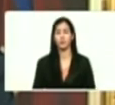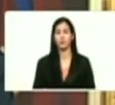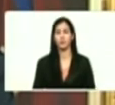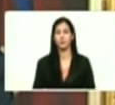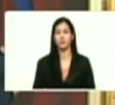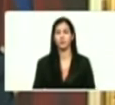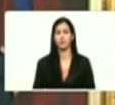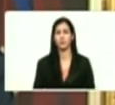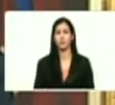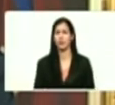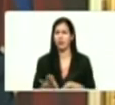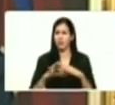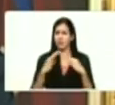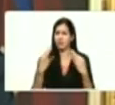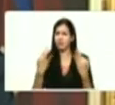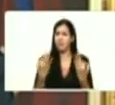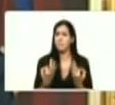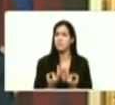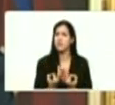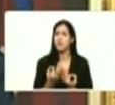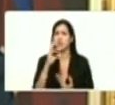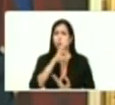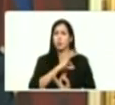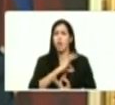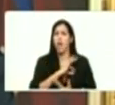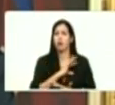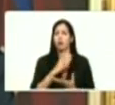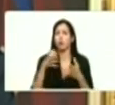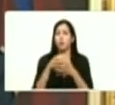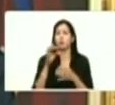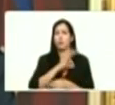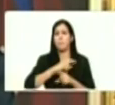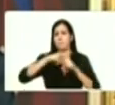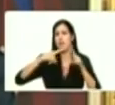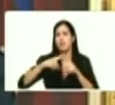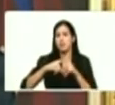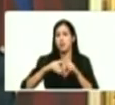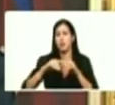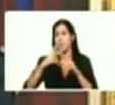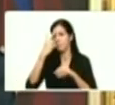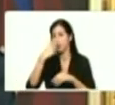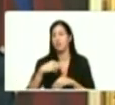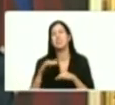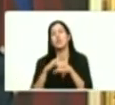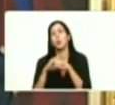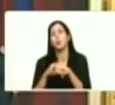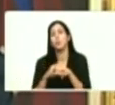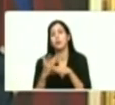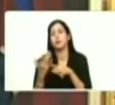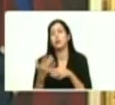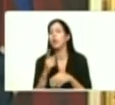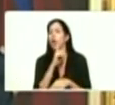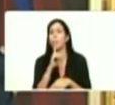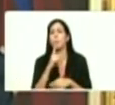qué familia clase media clase media baja llamadas así me perdonan los marxistas